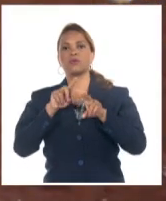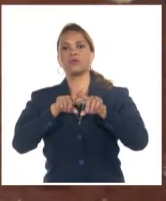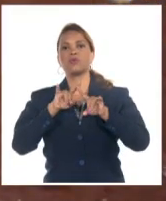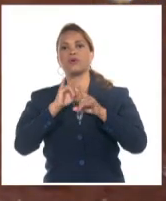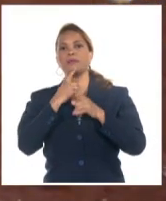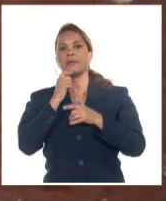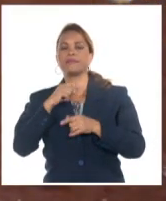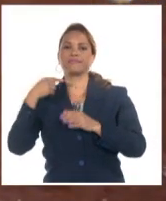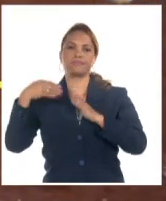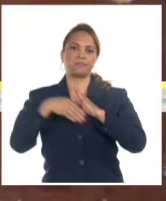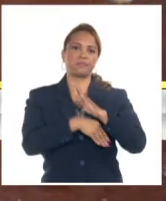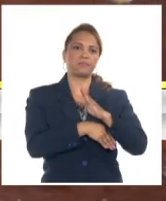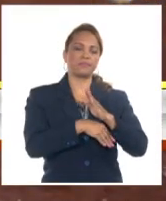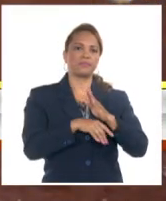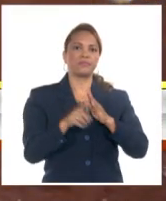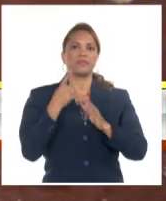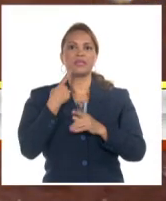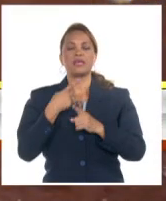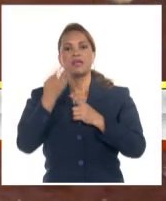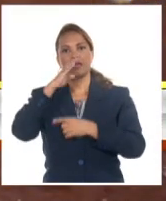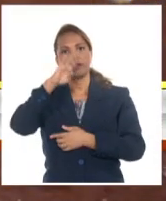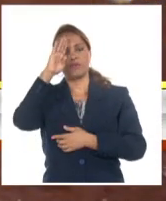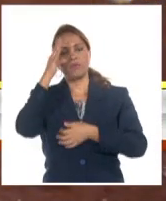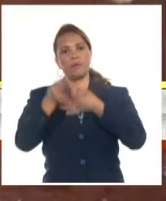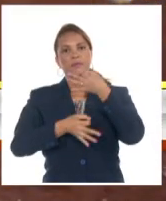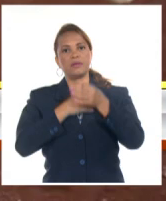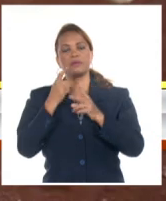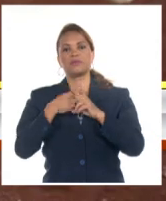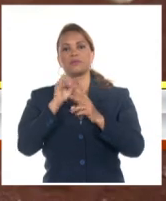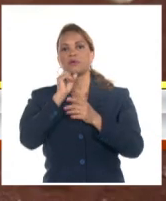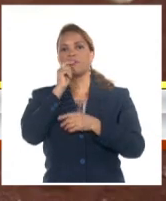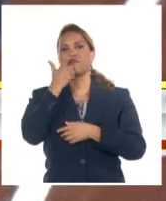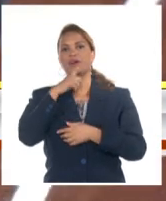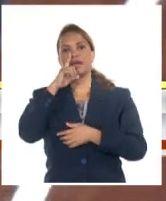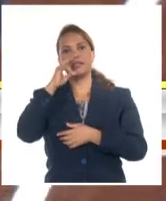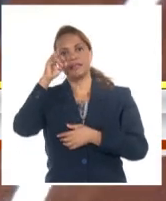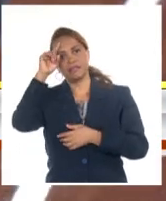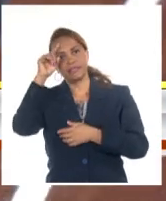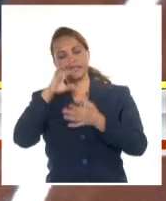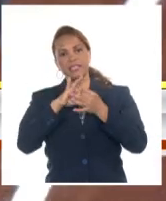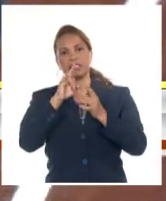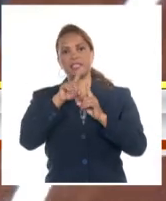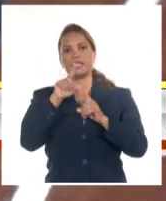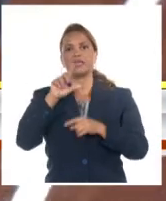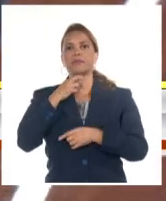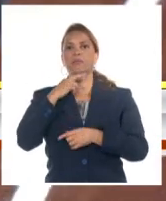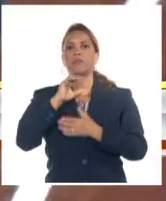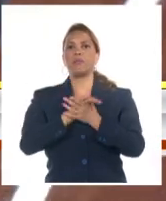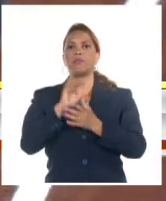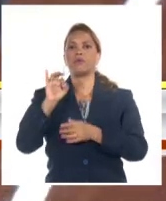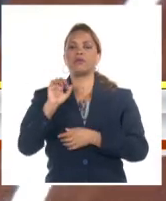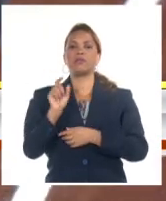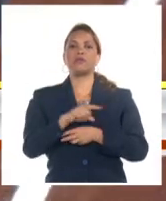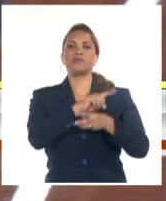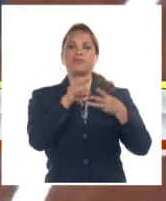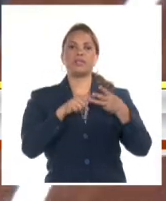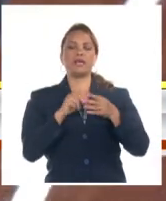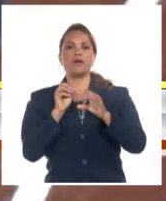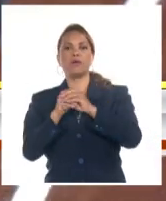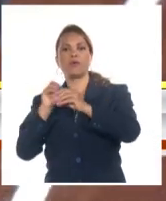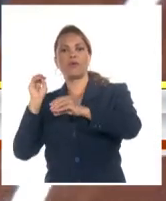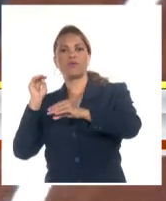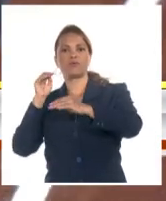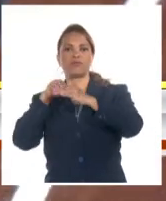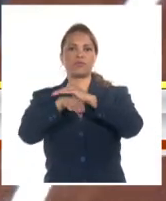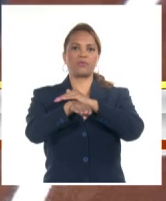derrota. A la ofensiva por Cuba destacaron Yosvani Alarcón, Guillermo Avilés y Andrés de la Cruz, todos con un jonrón per cápita,